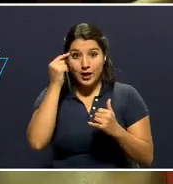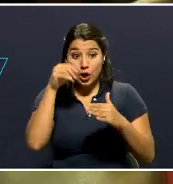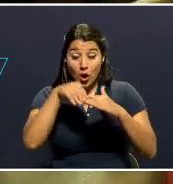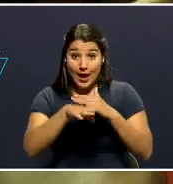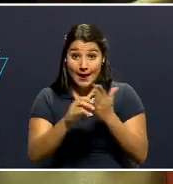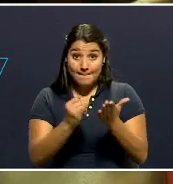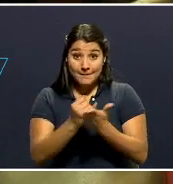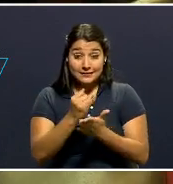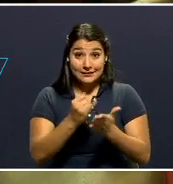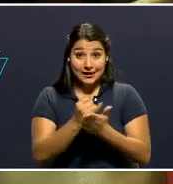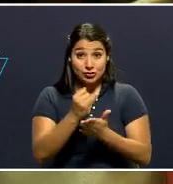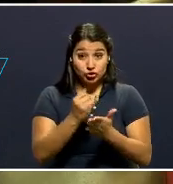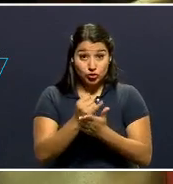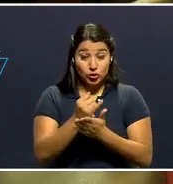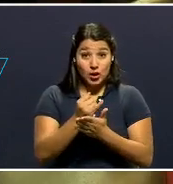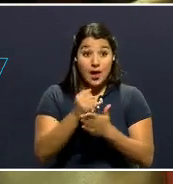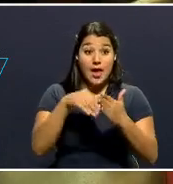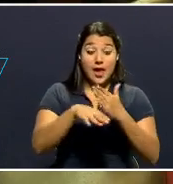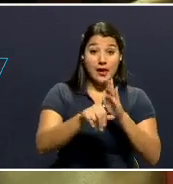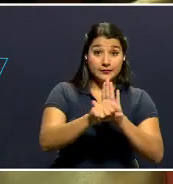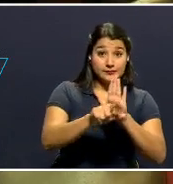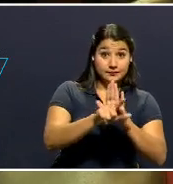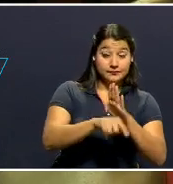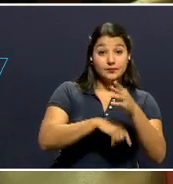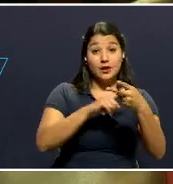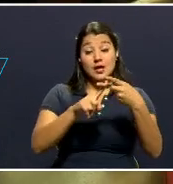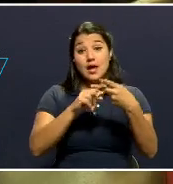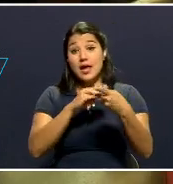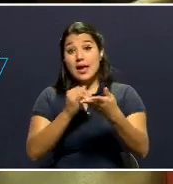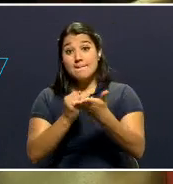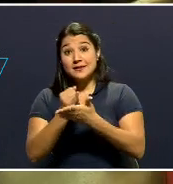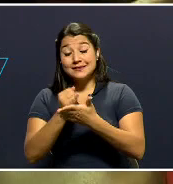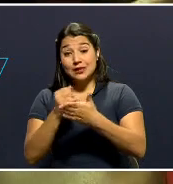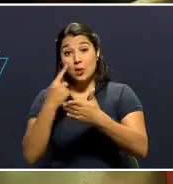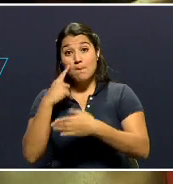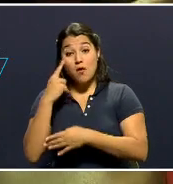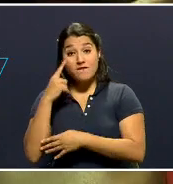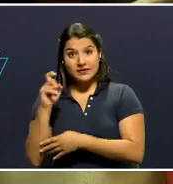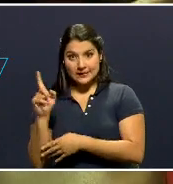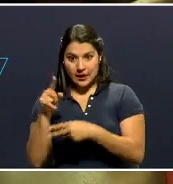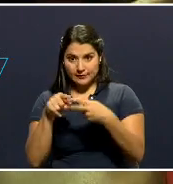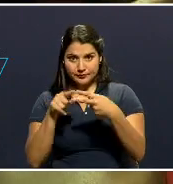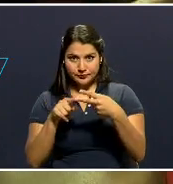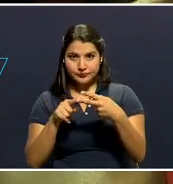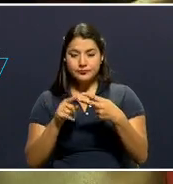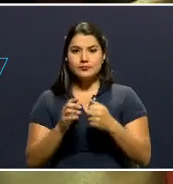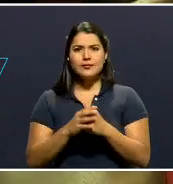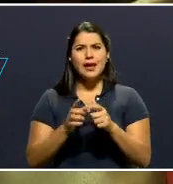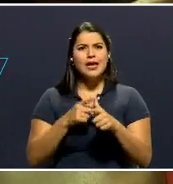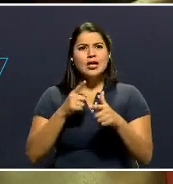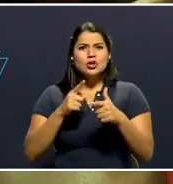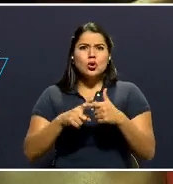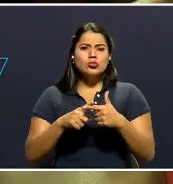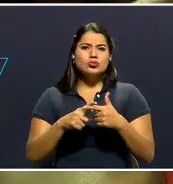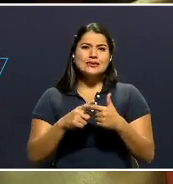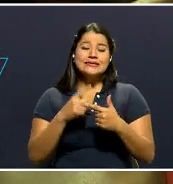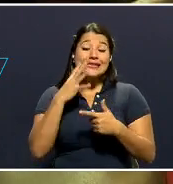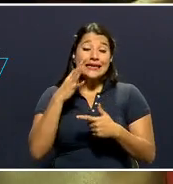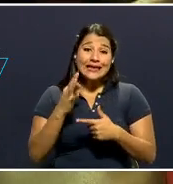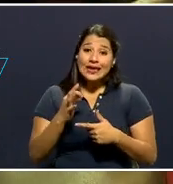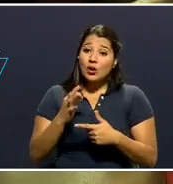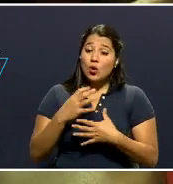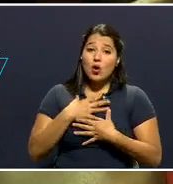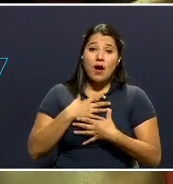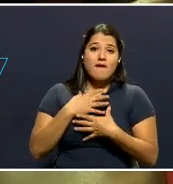bajo una investigación en la propia Asamblea Legislativa y con una investigación en la Fiscalía. Entonces, esa confianza, le diría que